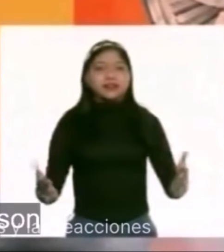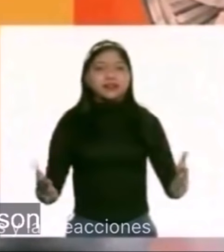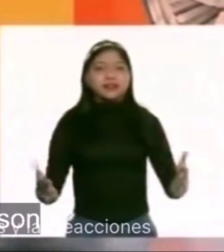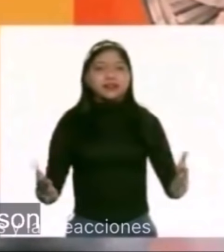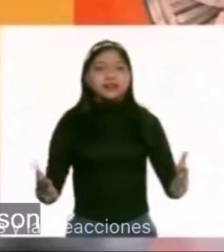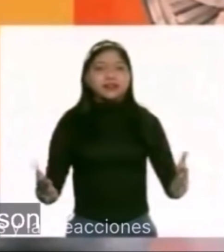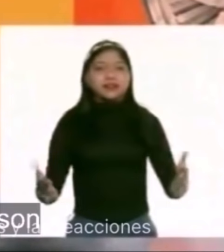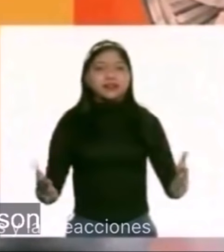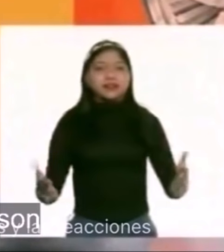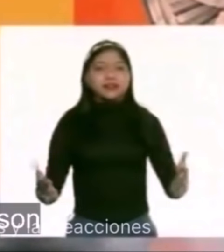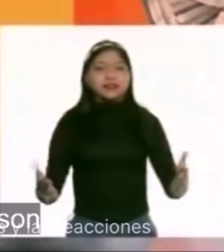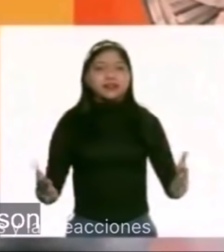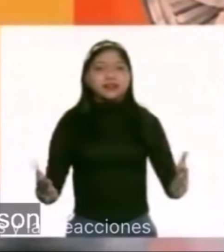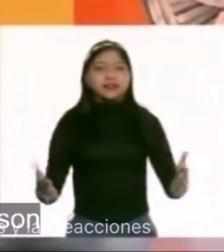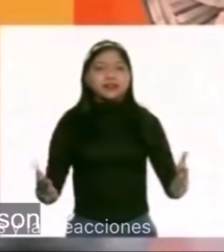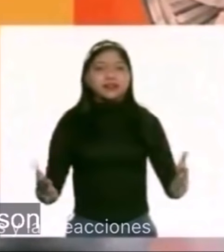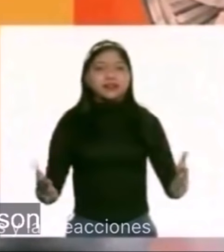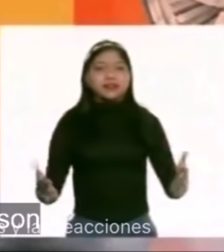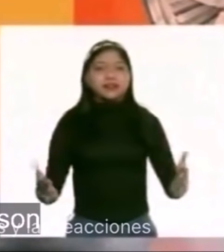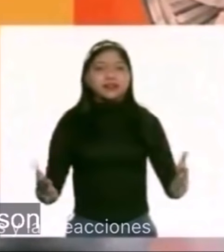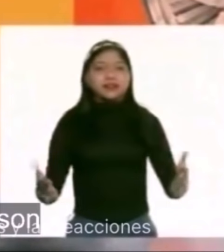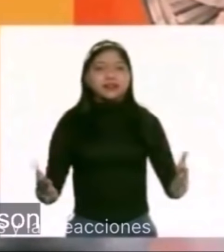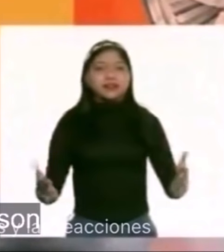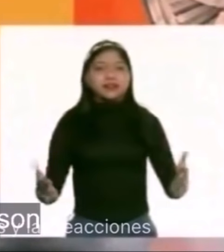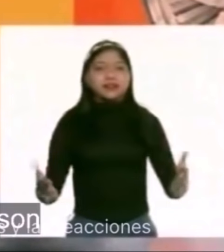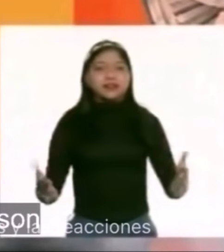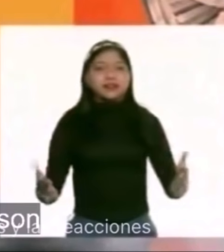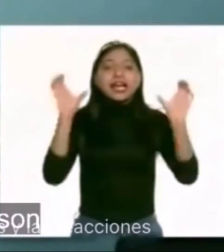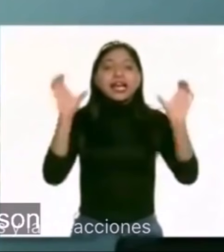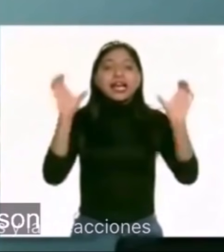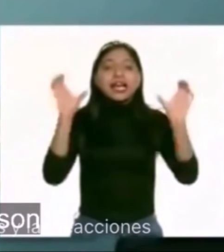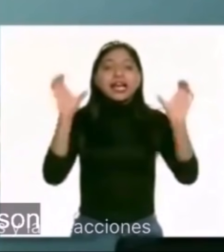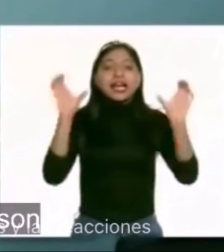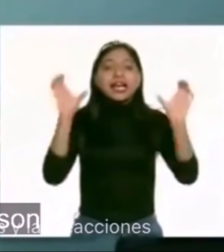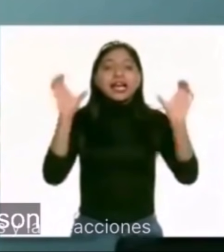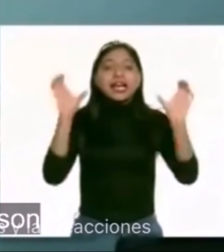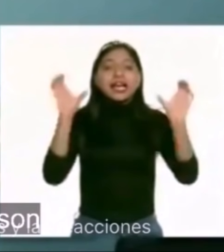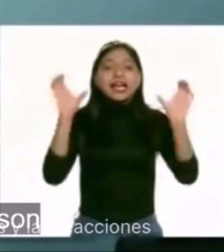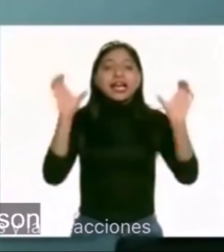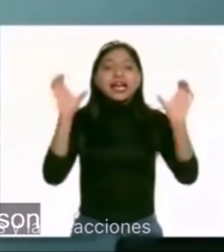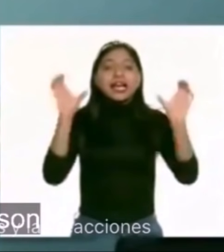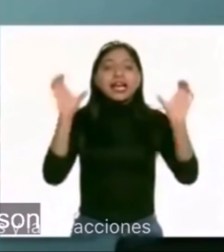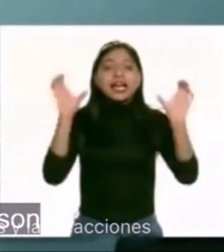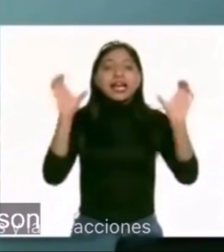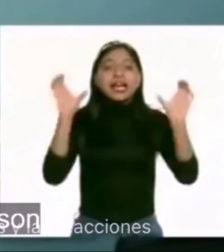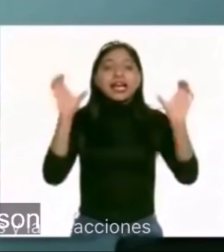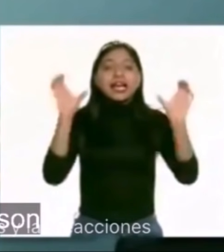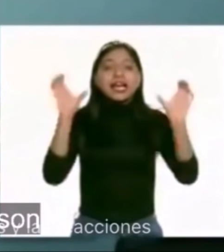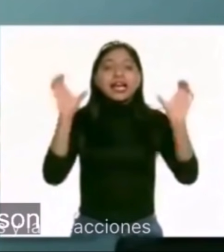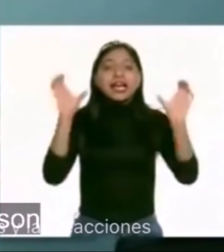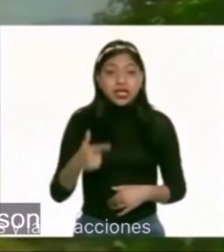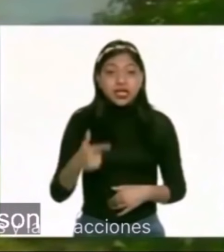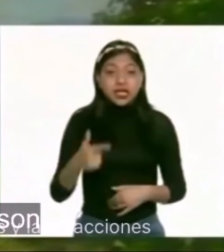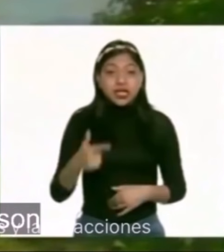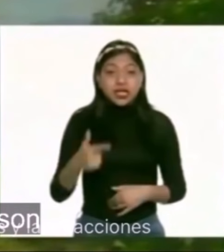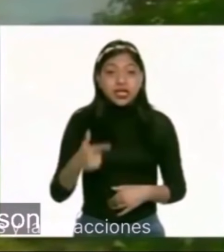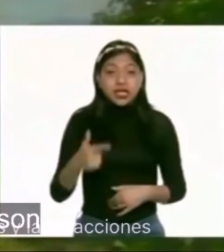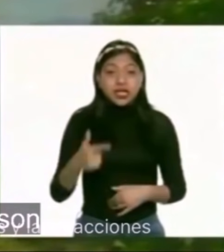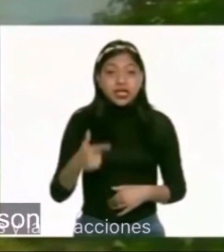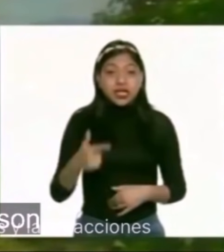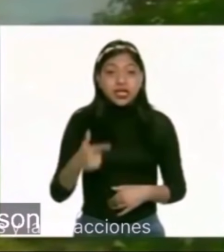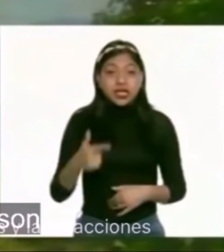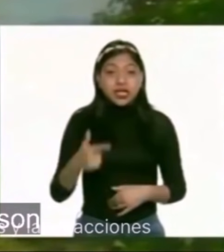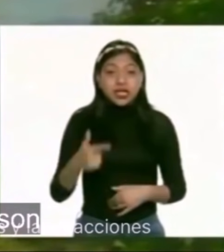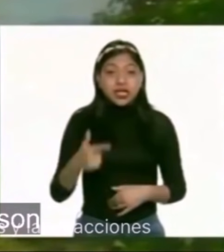desde muy pequeño no tuve otra opción toda mi familia trabaja en la música de niño tuviste algún ejemplo a seguir mod ser mi padre me ponía